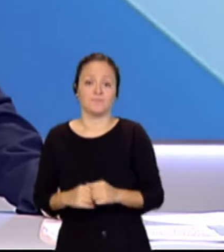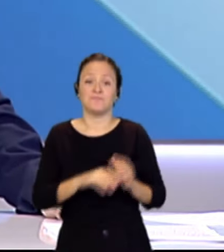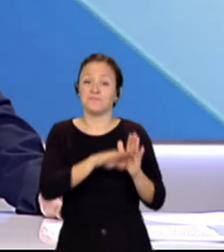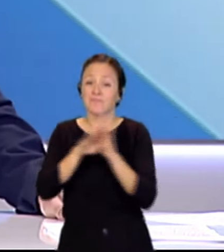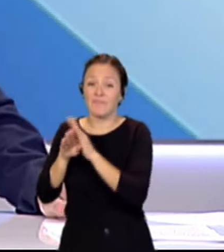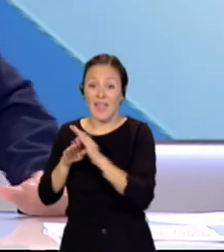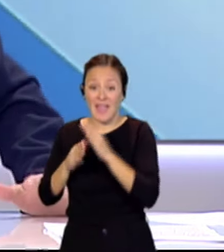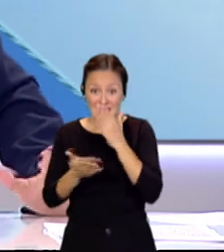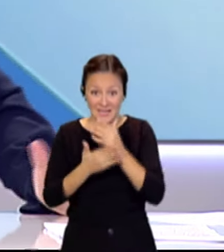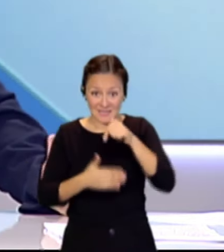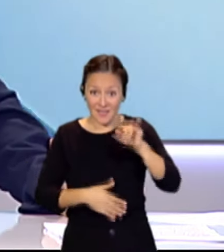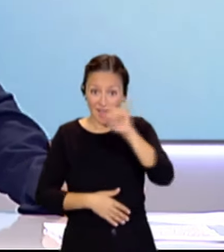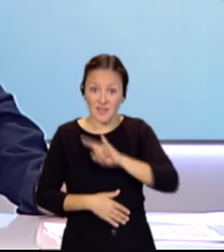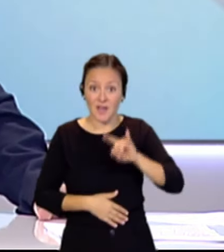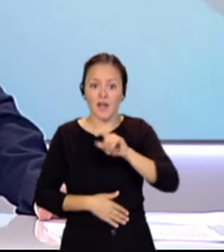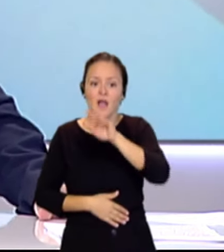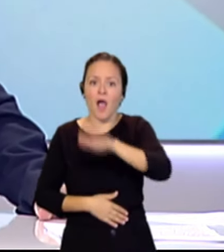dilatándose